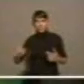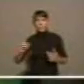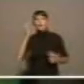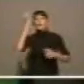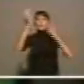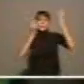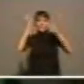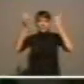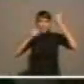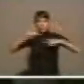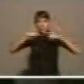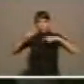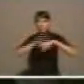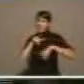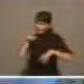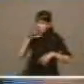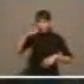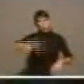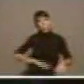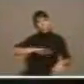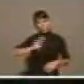hoy es su cumpleaños. Para ti, Yanni, gracias.